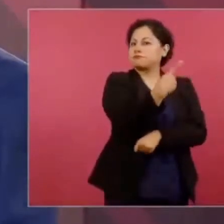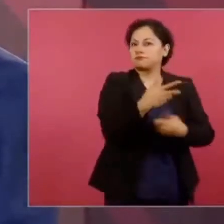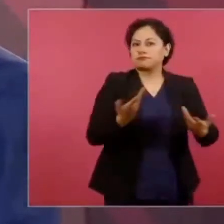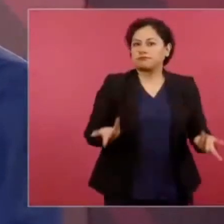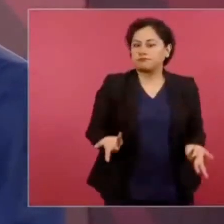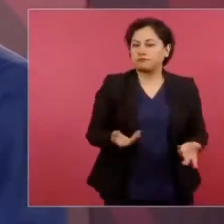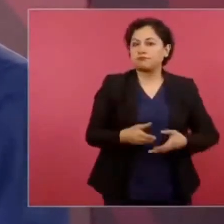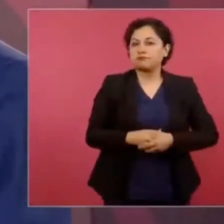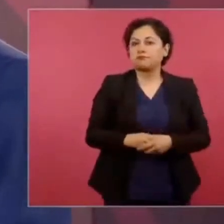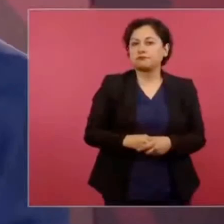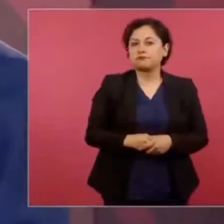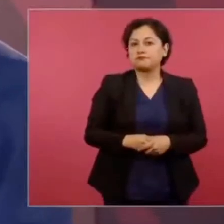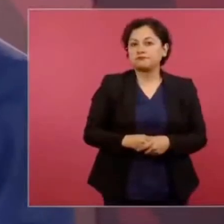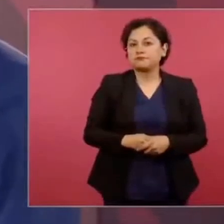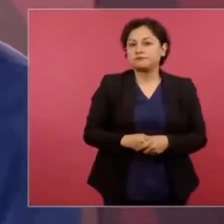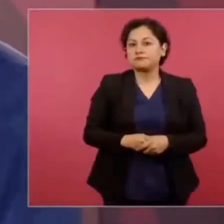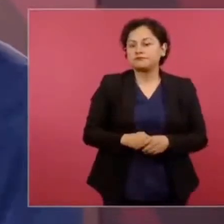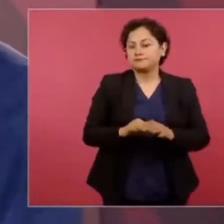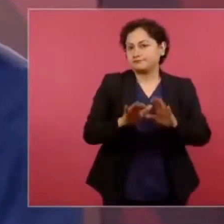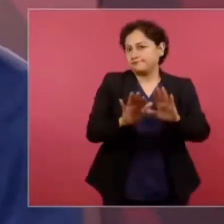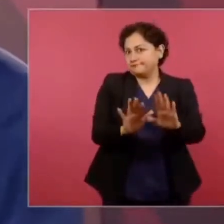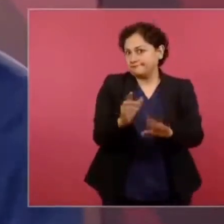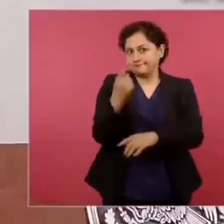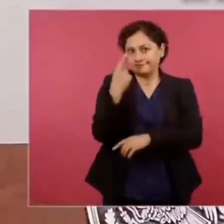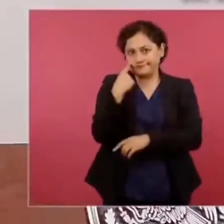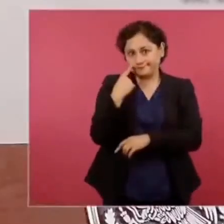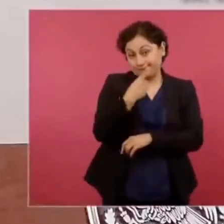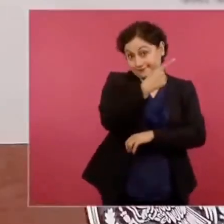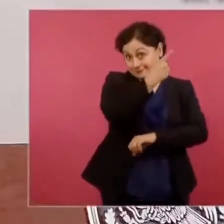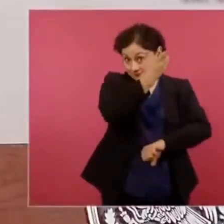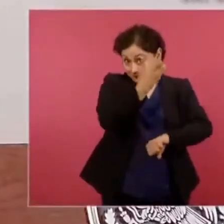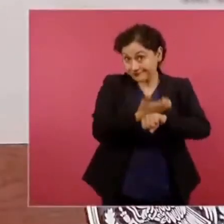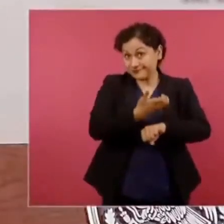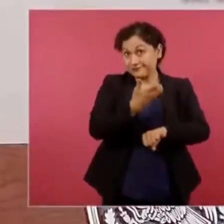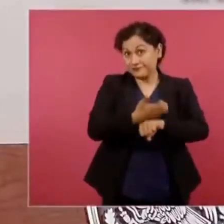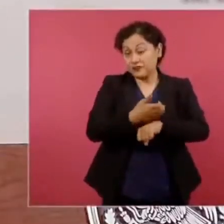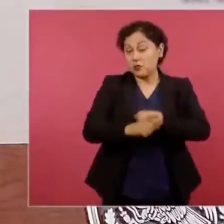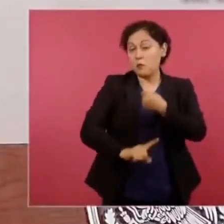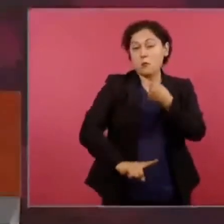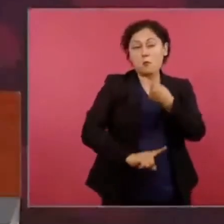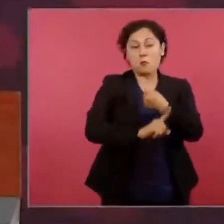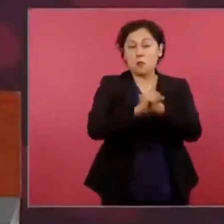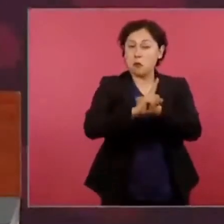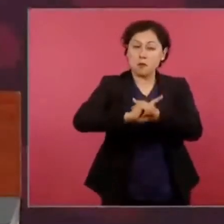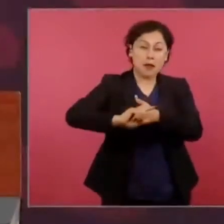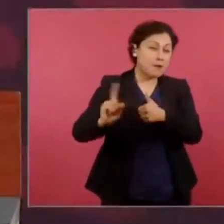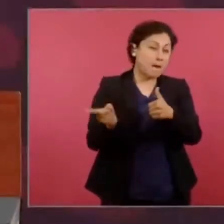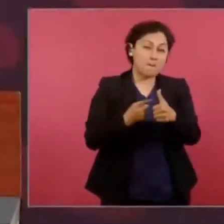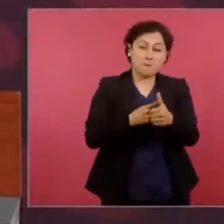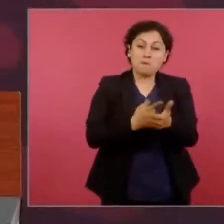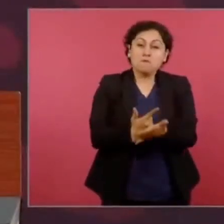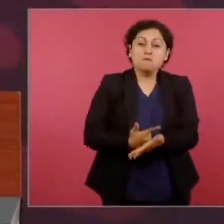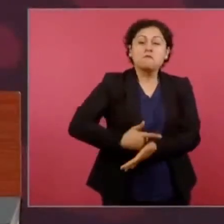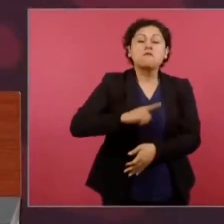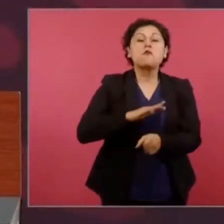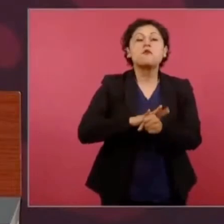El principal problema de Estados Unidos en la